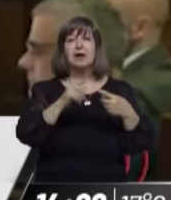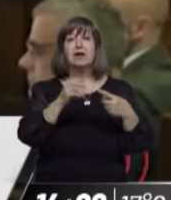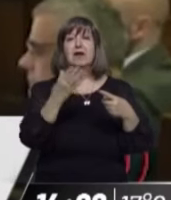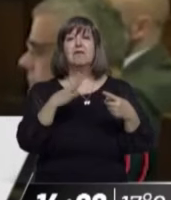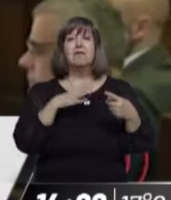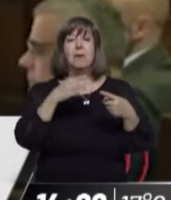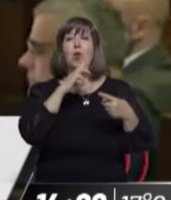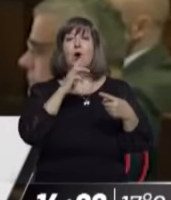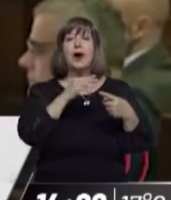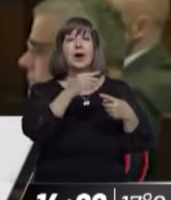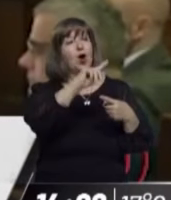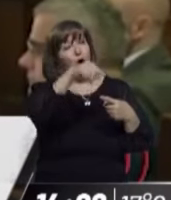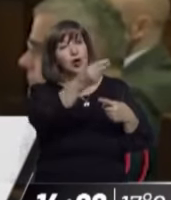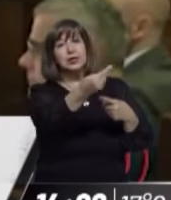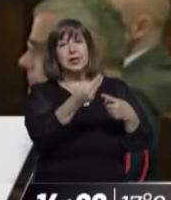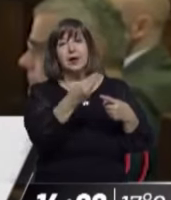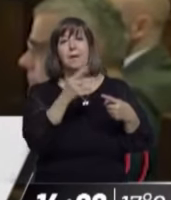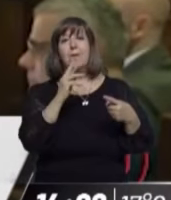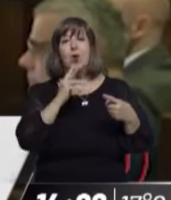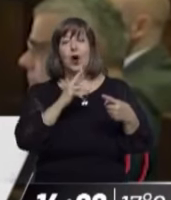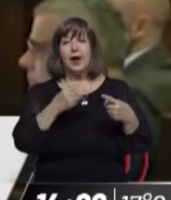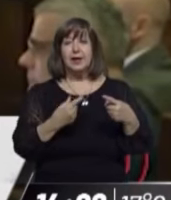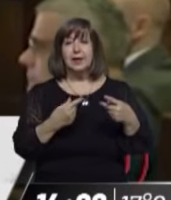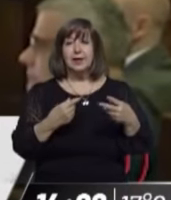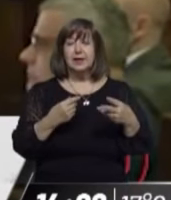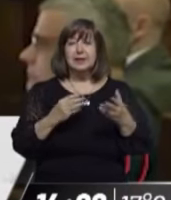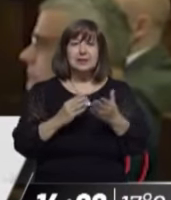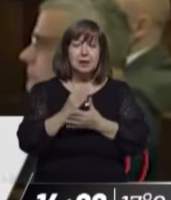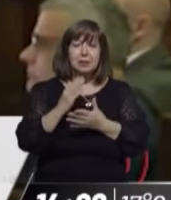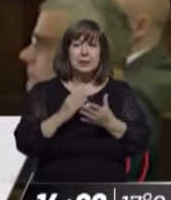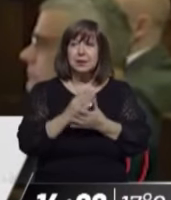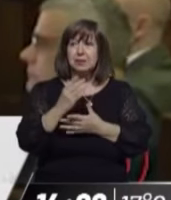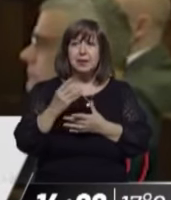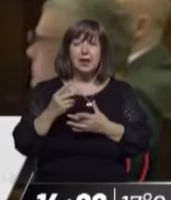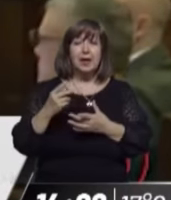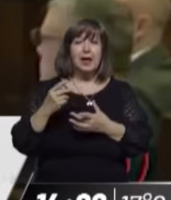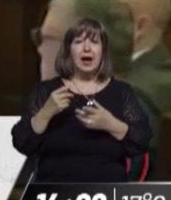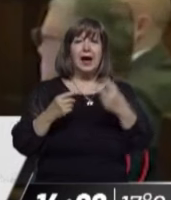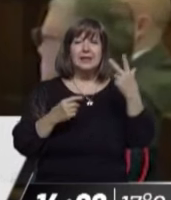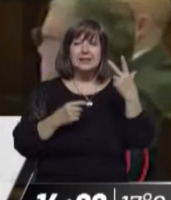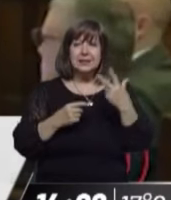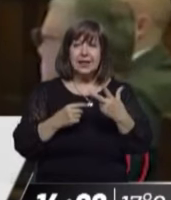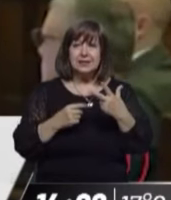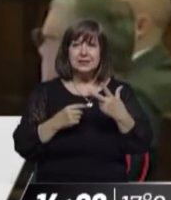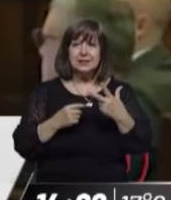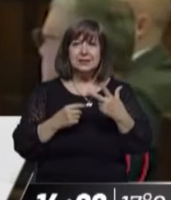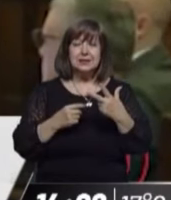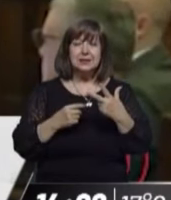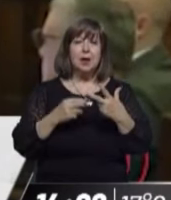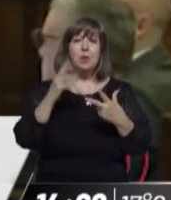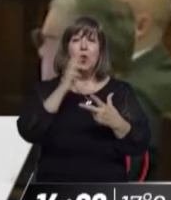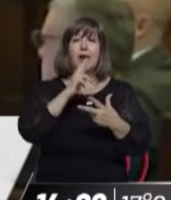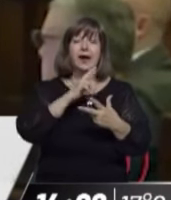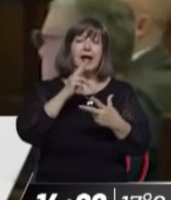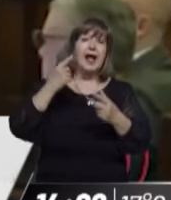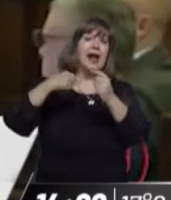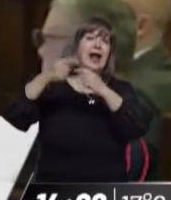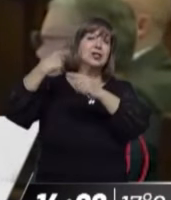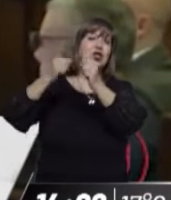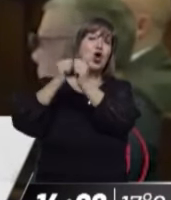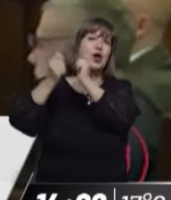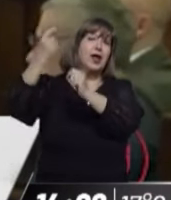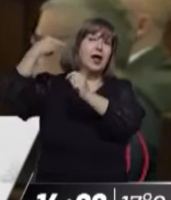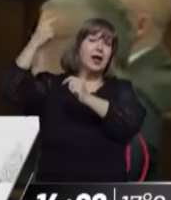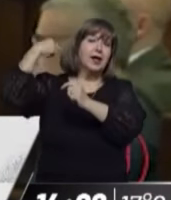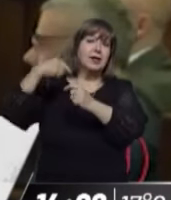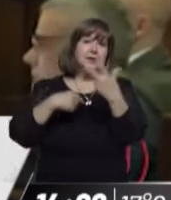Carmen Argibay. Pero en la historia argentina solamente tres miembros femeninos hemos tenido en